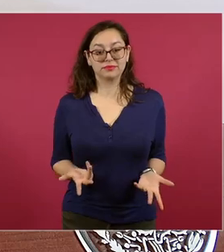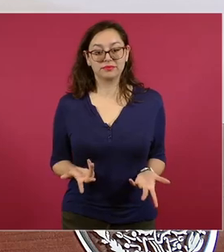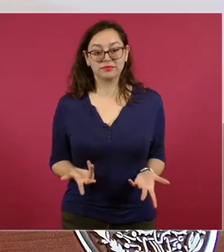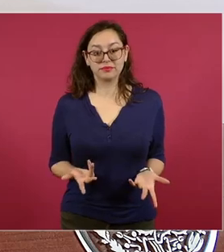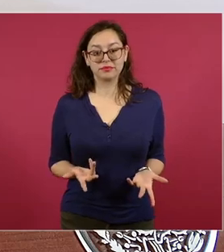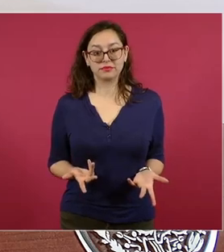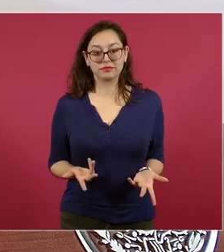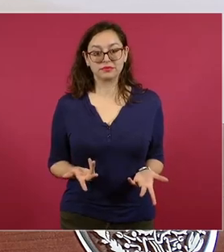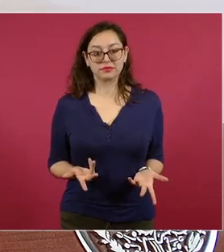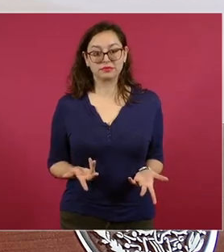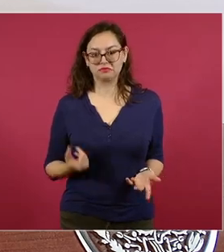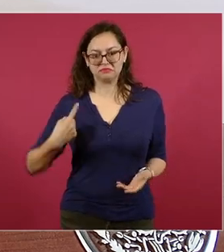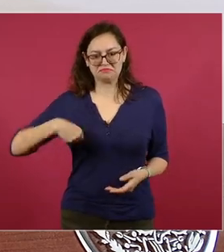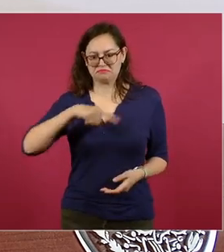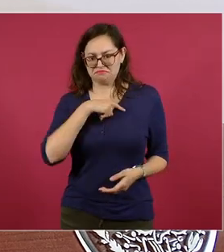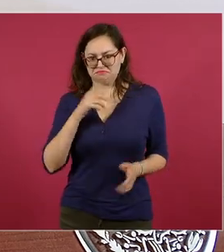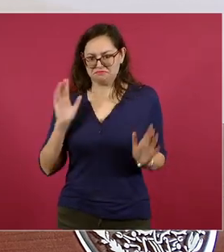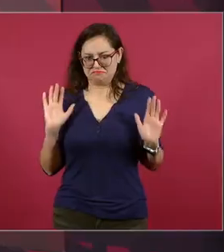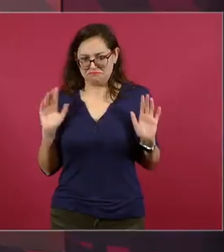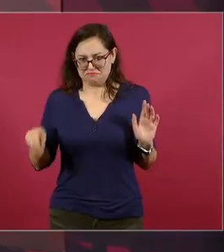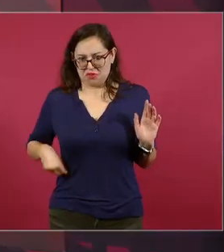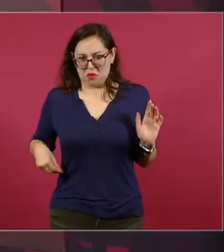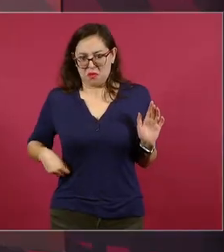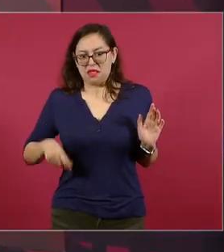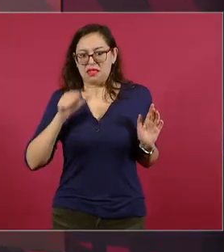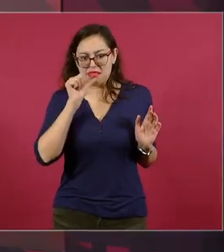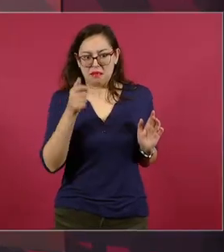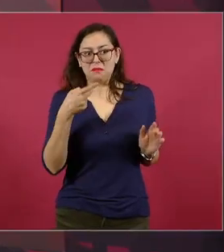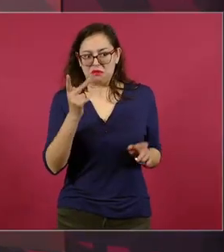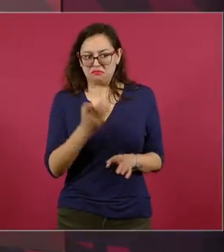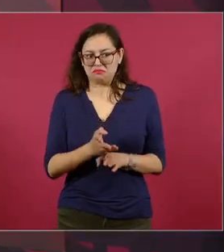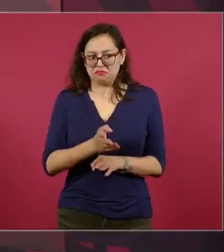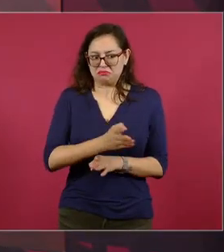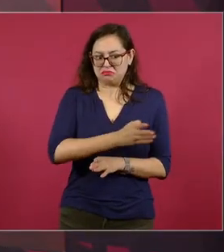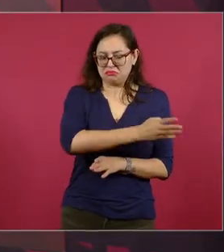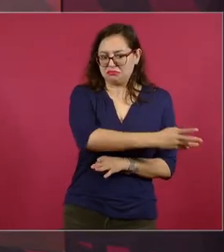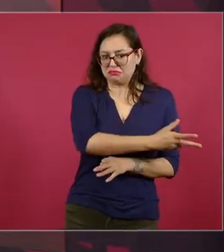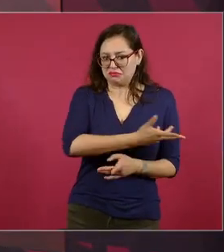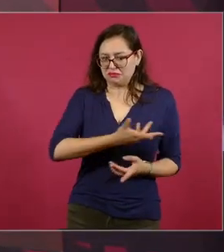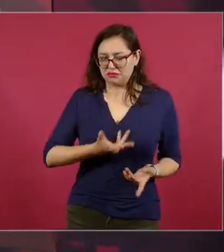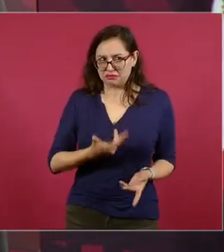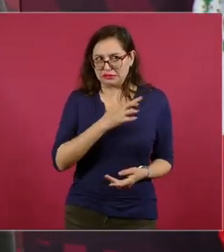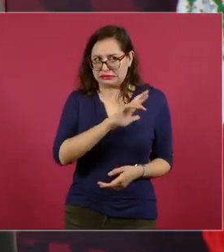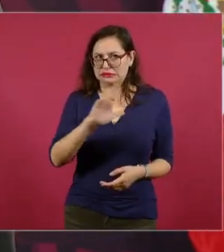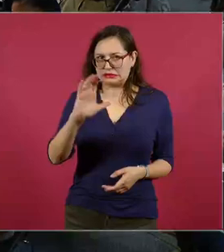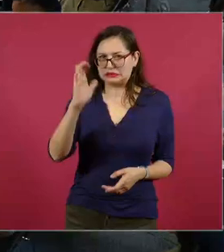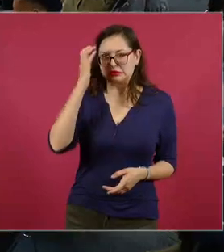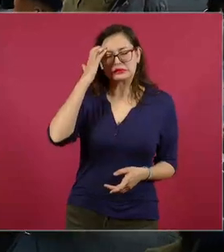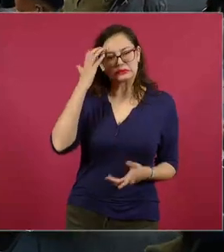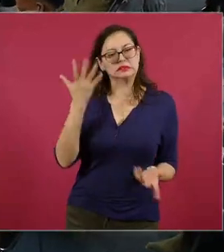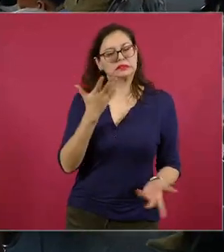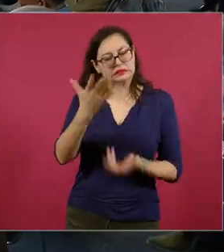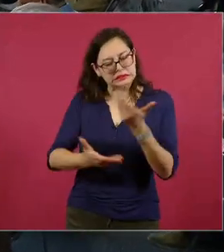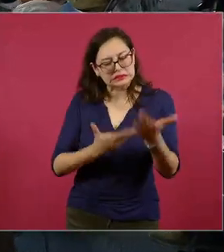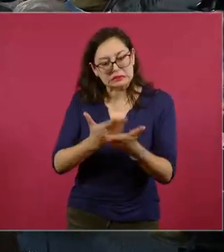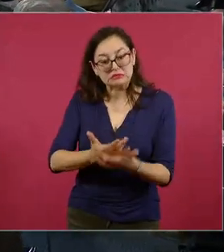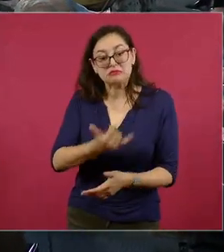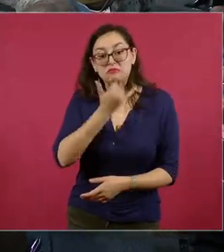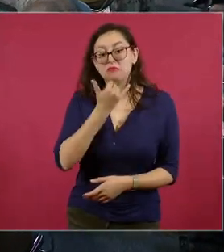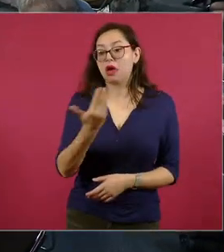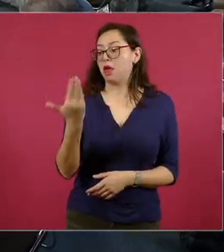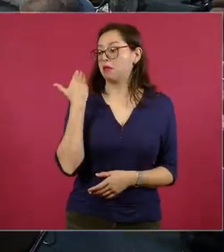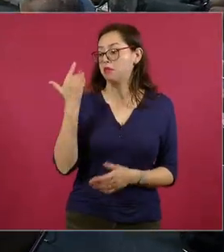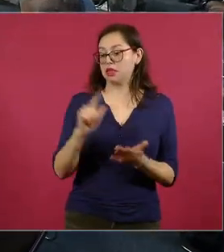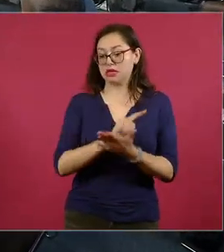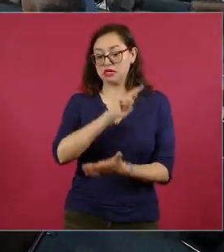Acabamos de aprobar la ley para garantizar los derechos de los